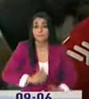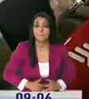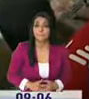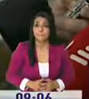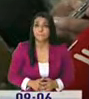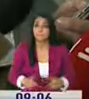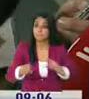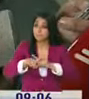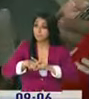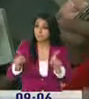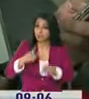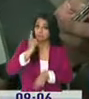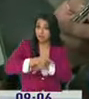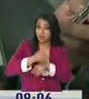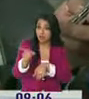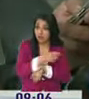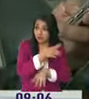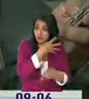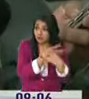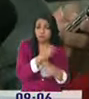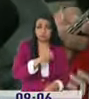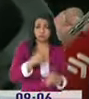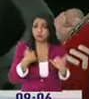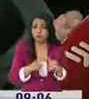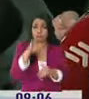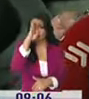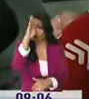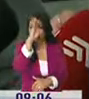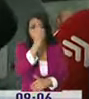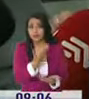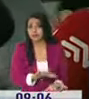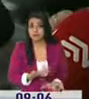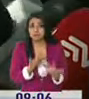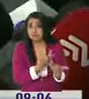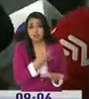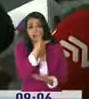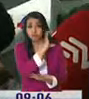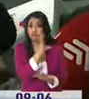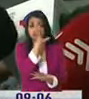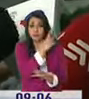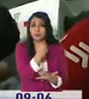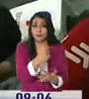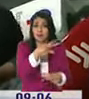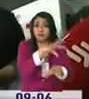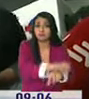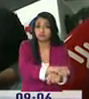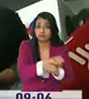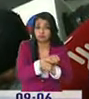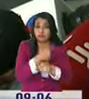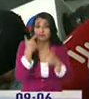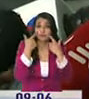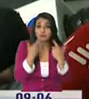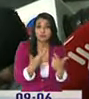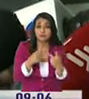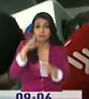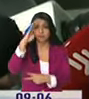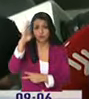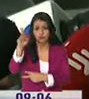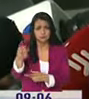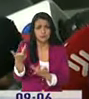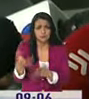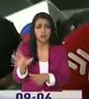Pero la orden de detención está en firme. Pero claro, la policía, la fiscalía. No, pero claro, la fiscalía, la policía tiene sobre